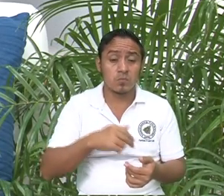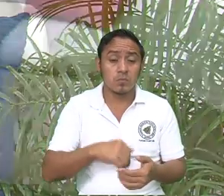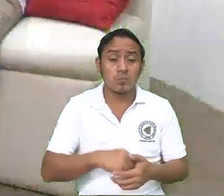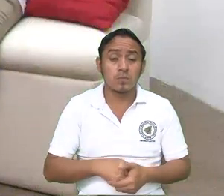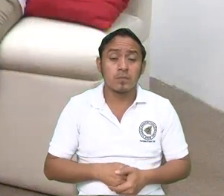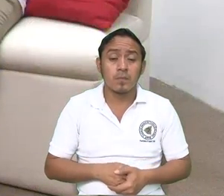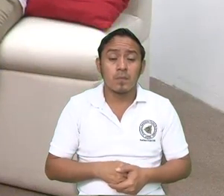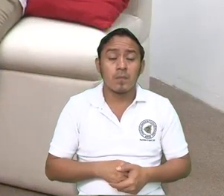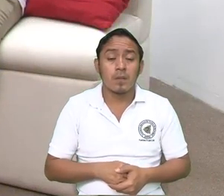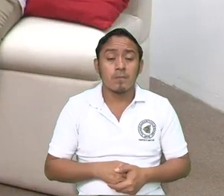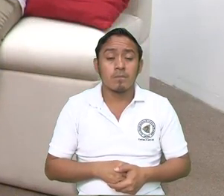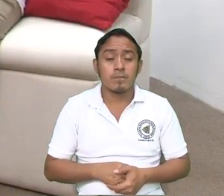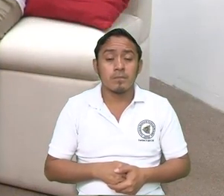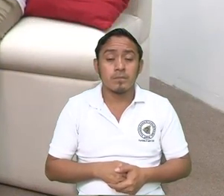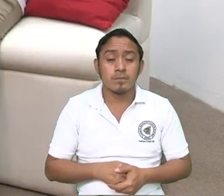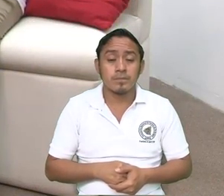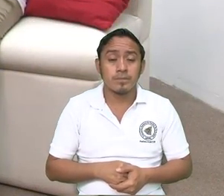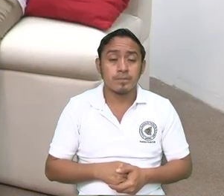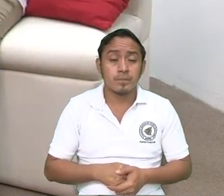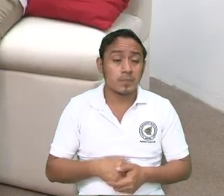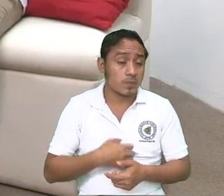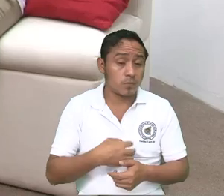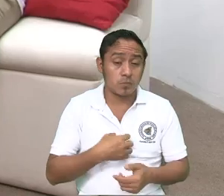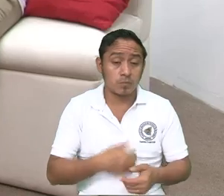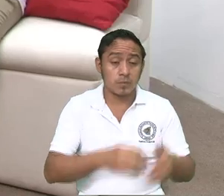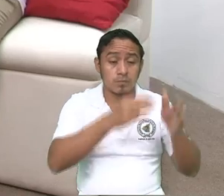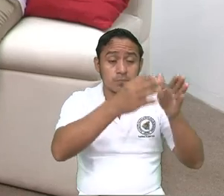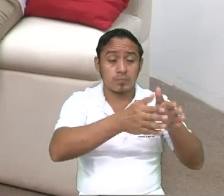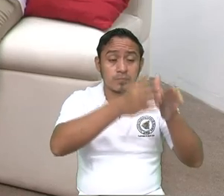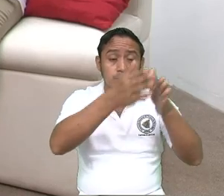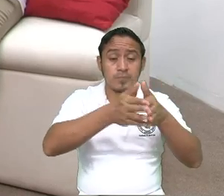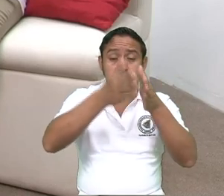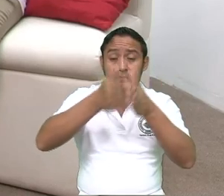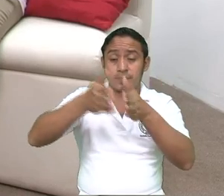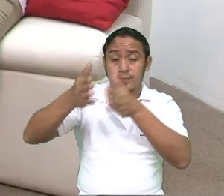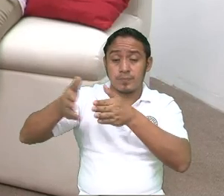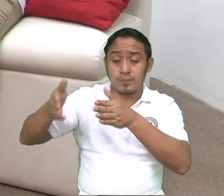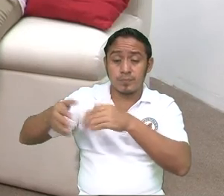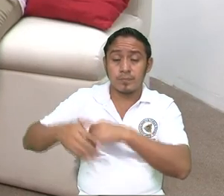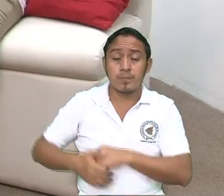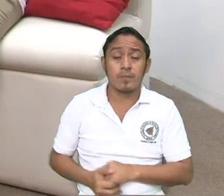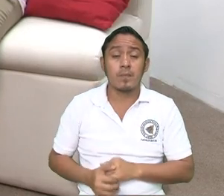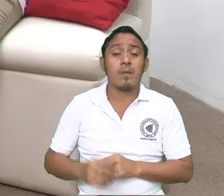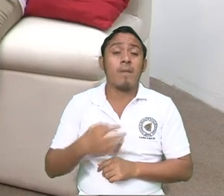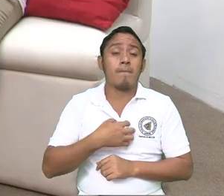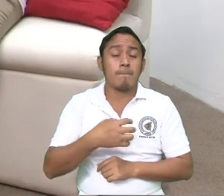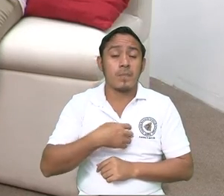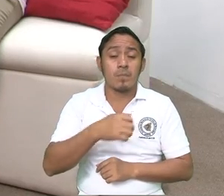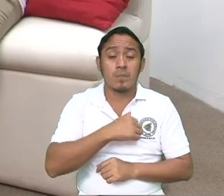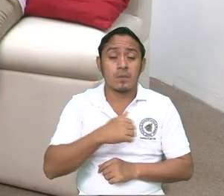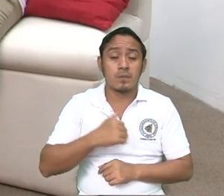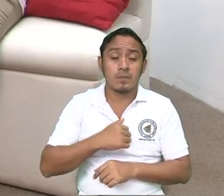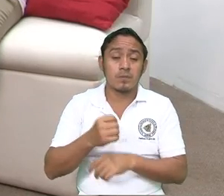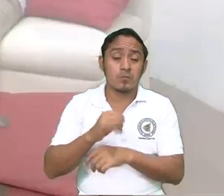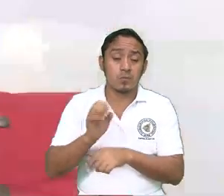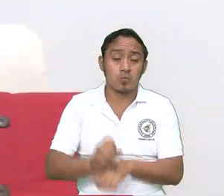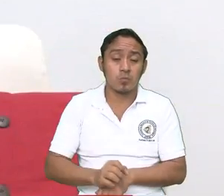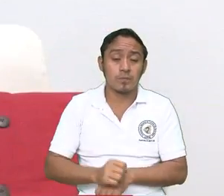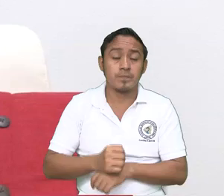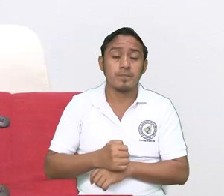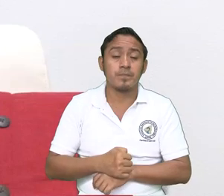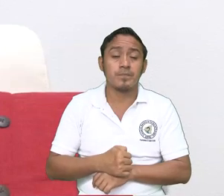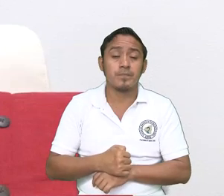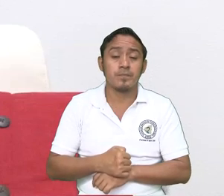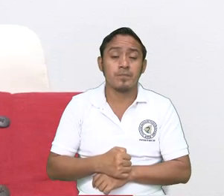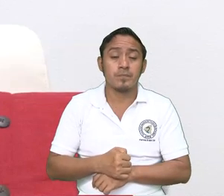bueno se individualiza cada caso pero dentro de los exámenes de rutina que nos permiten